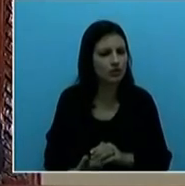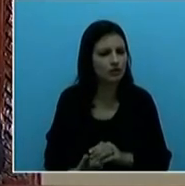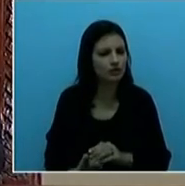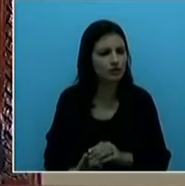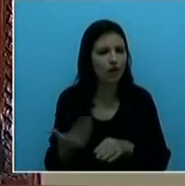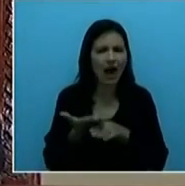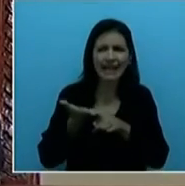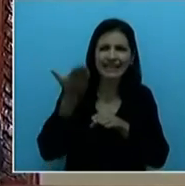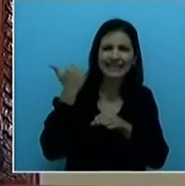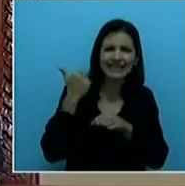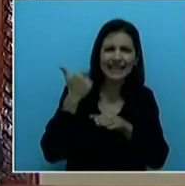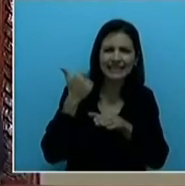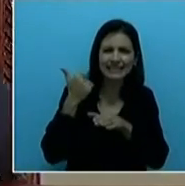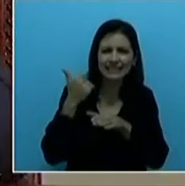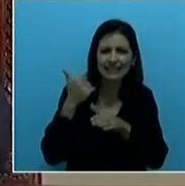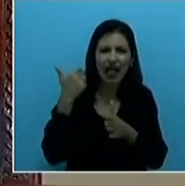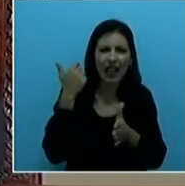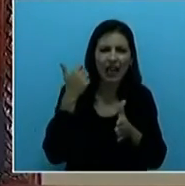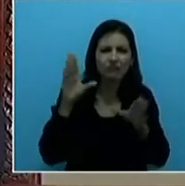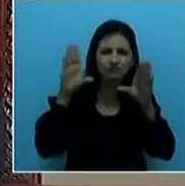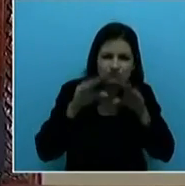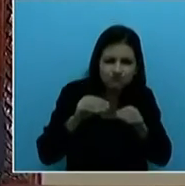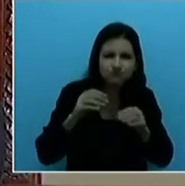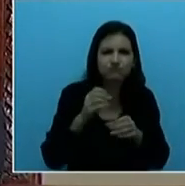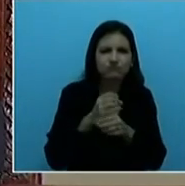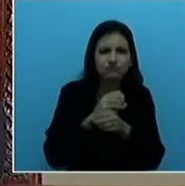detrás la sombra de la pandemia